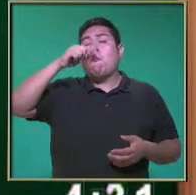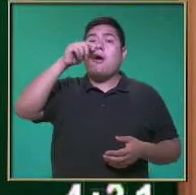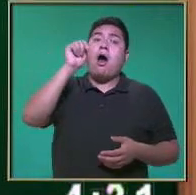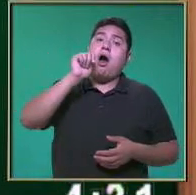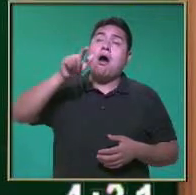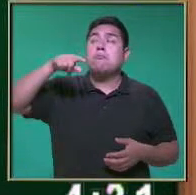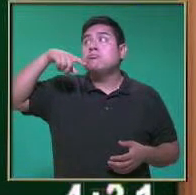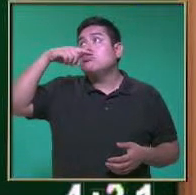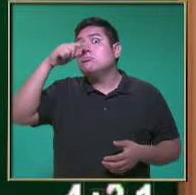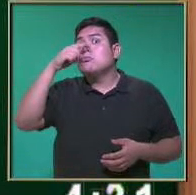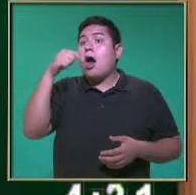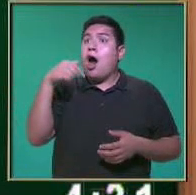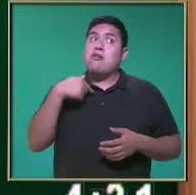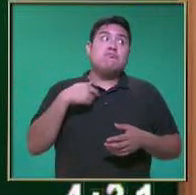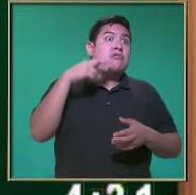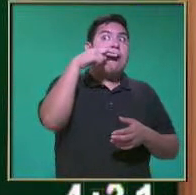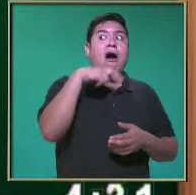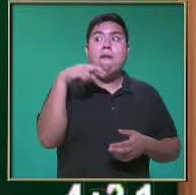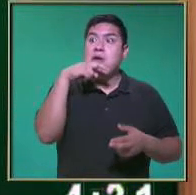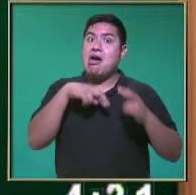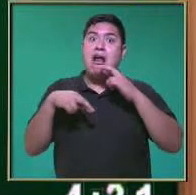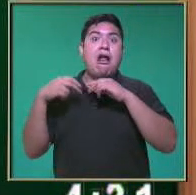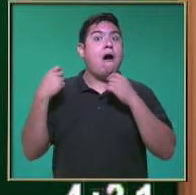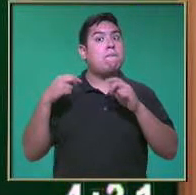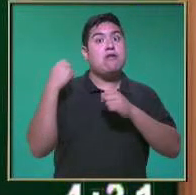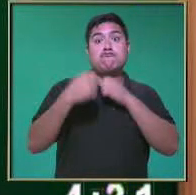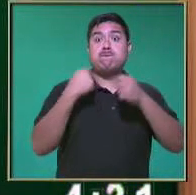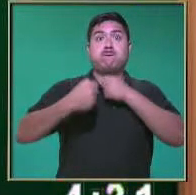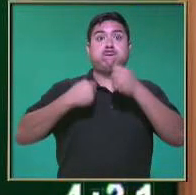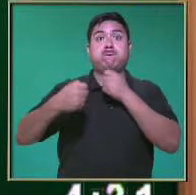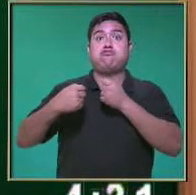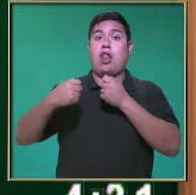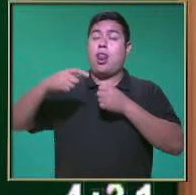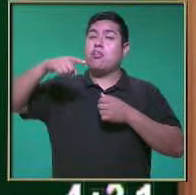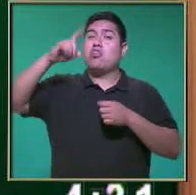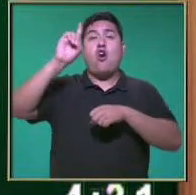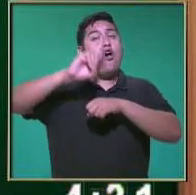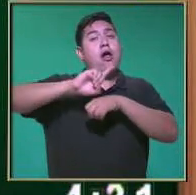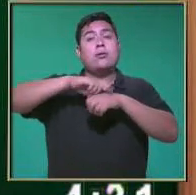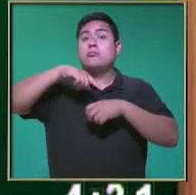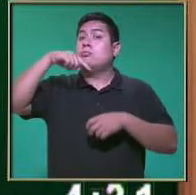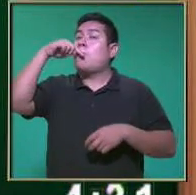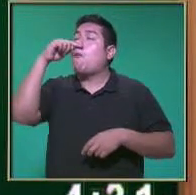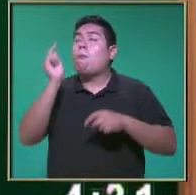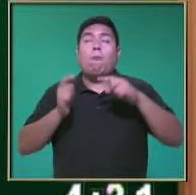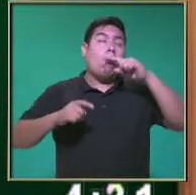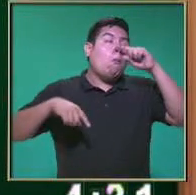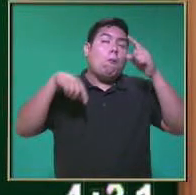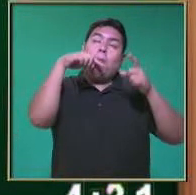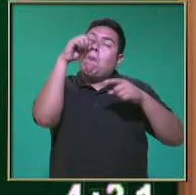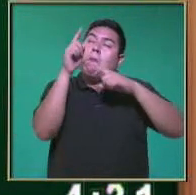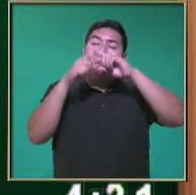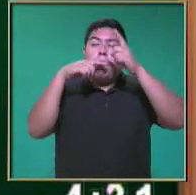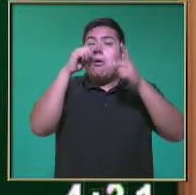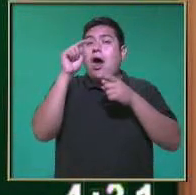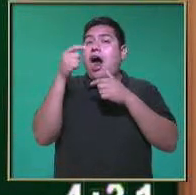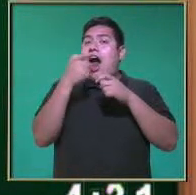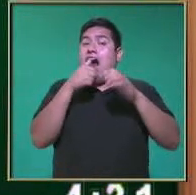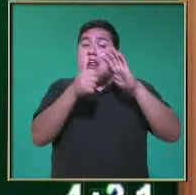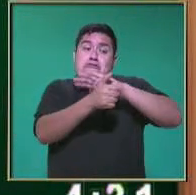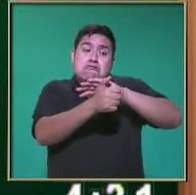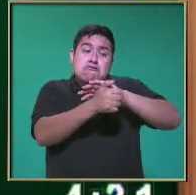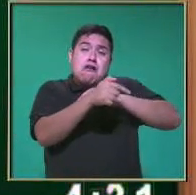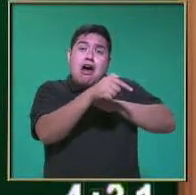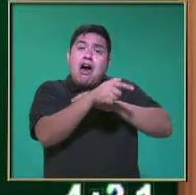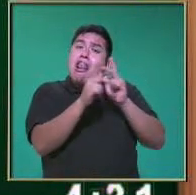presumía lo rápida que era. La liebre se jactaba todos los días, día y noche, y se reía de la tortuga, que